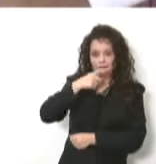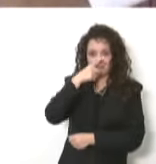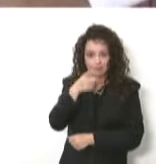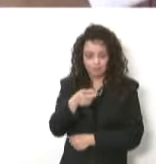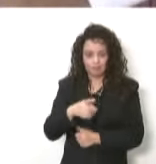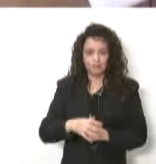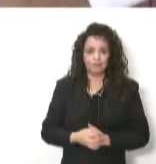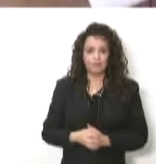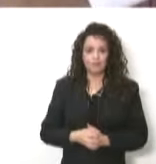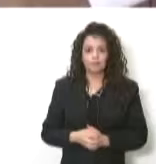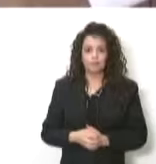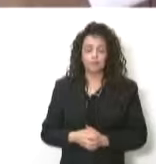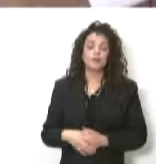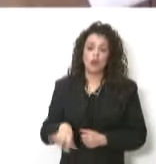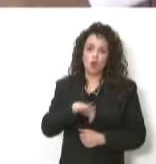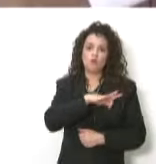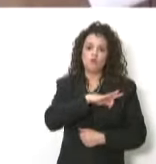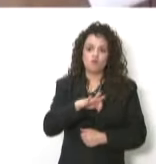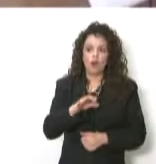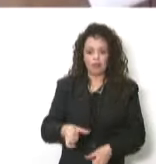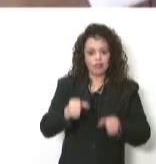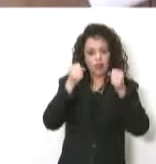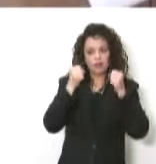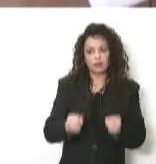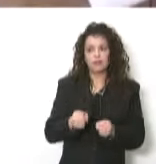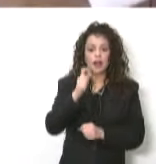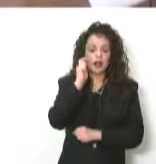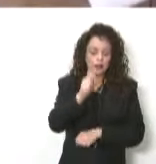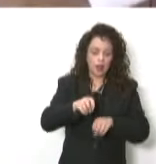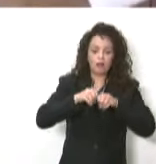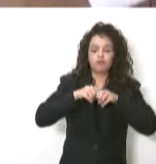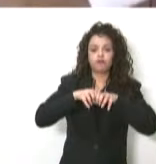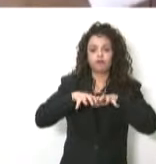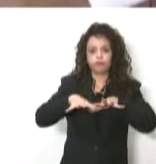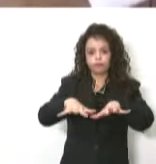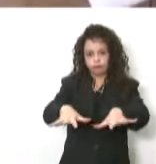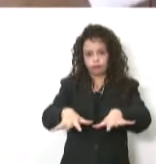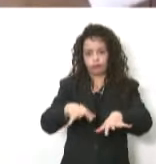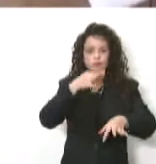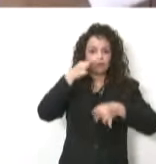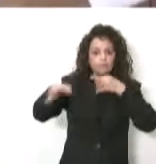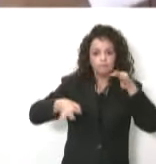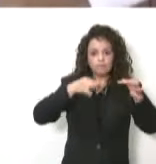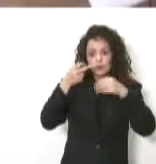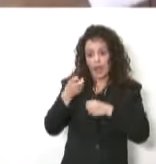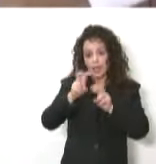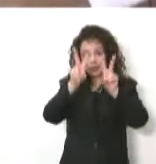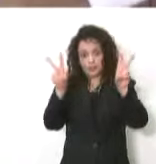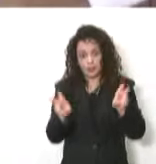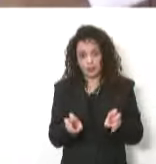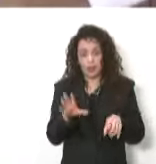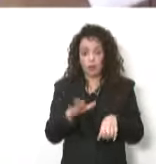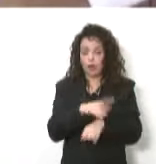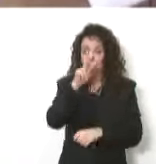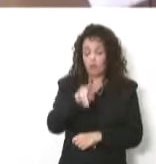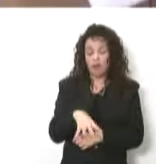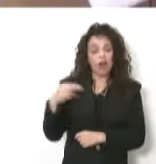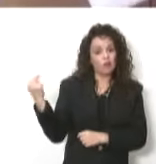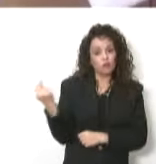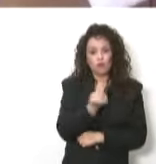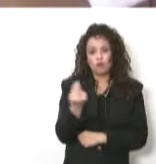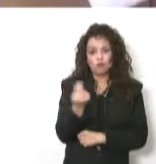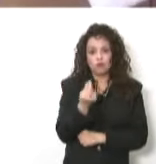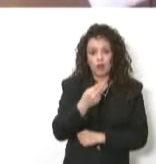en consecuencia, garantizar la publicidad de la información solicitada en este asunto, que resulta una condición necesaria para